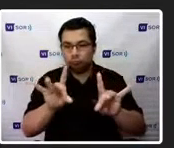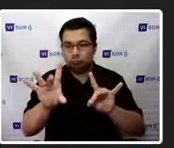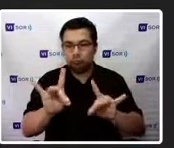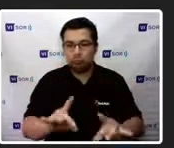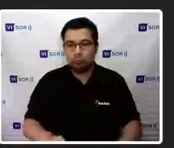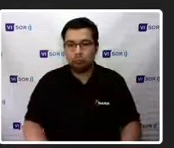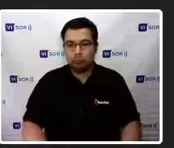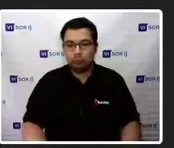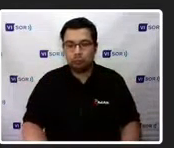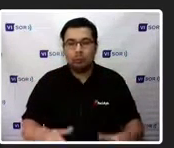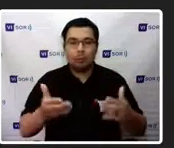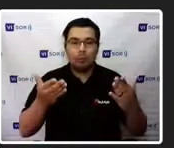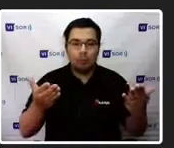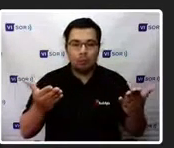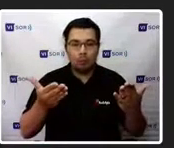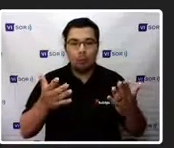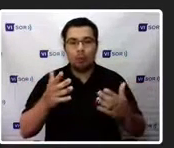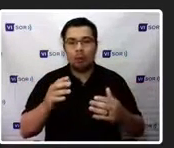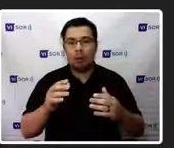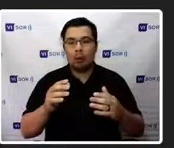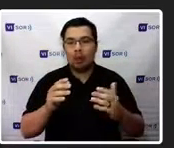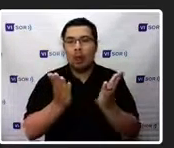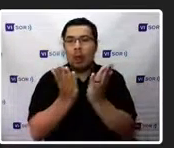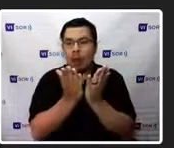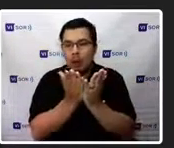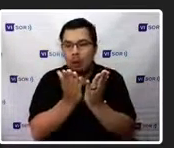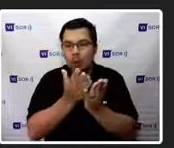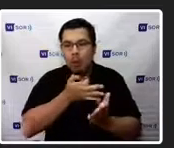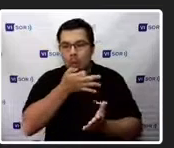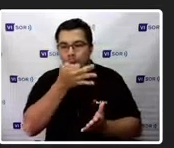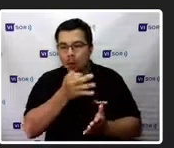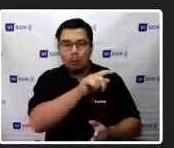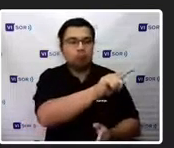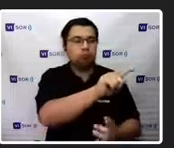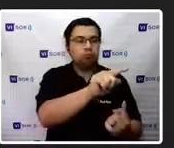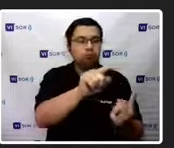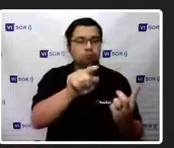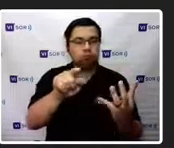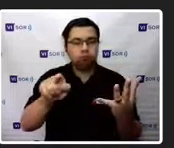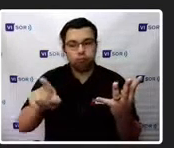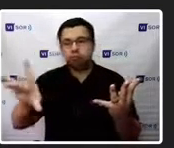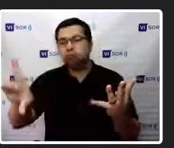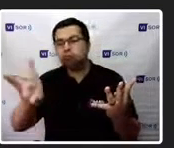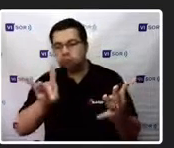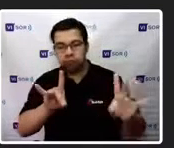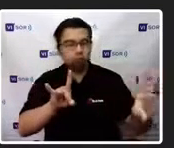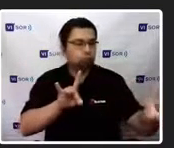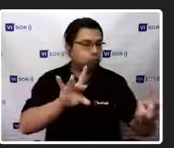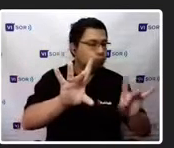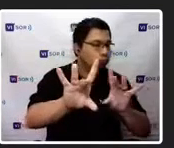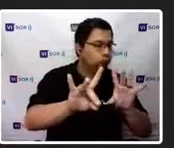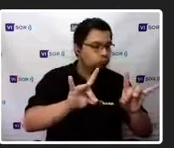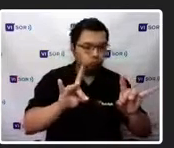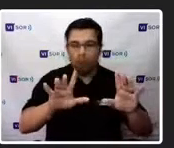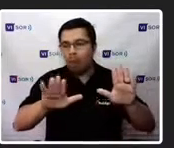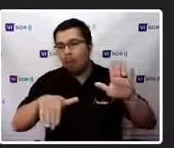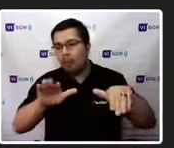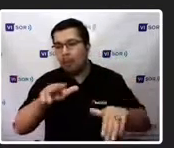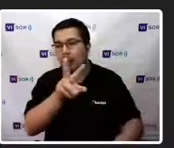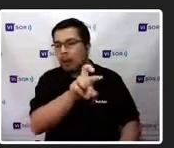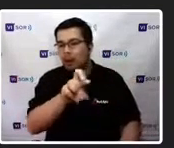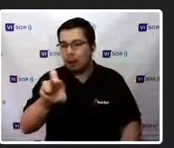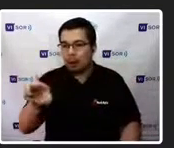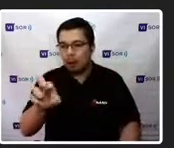cierto?, cuáles son esas 6 asignaturas, o si escoge asignatura de más creditaje, van a ser menos de 6, pero el alumno decide, ¿no es cierto?, cuál es la